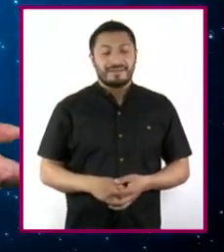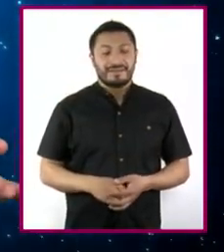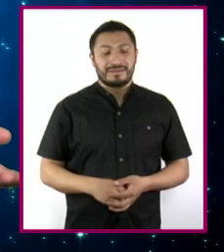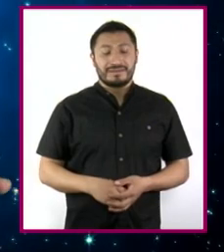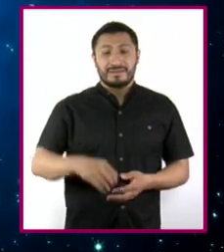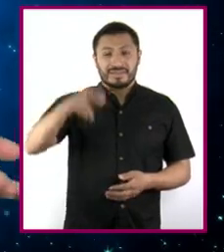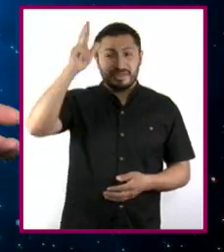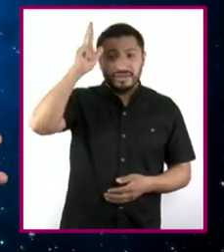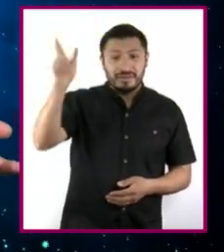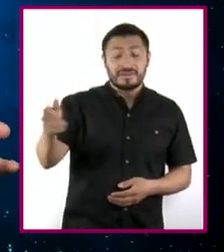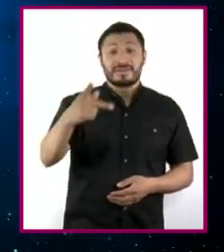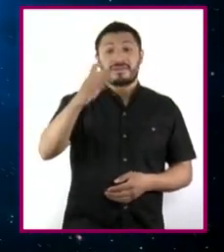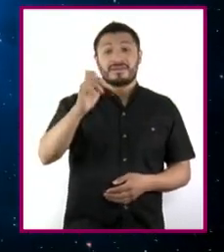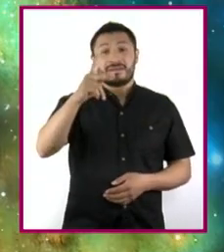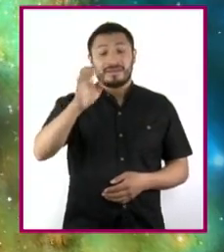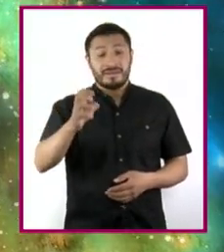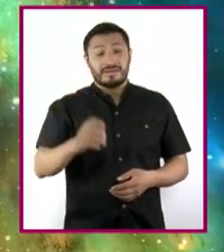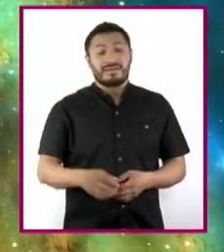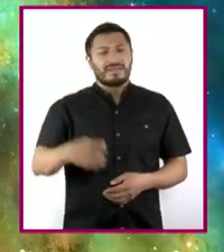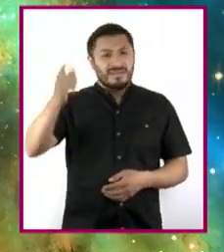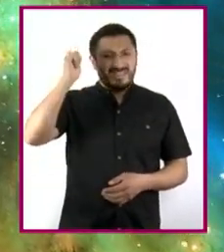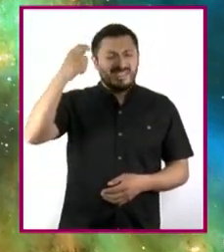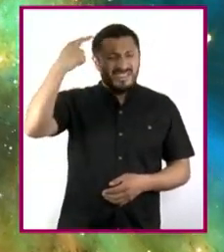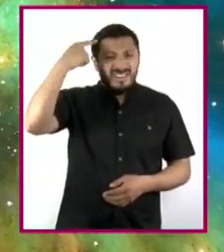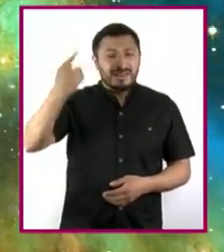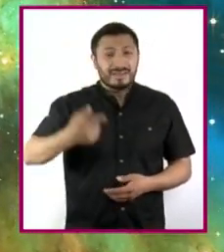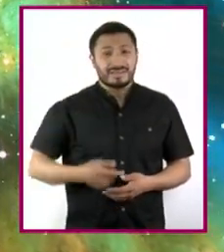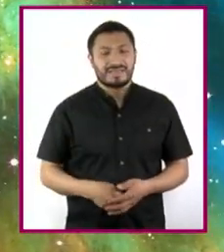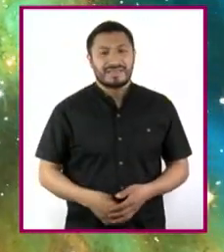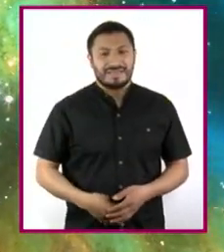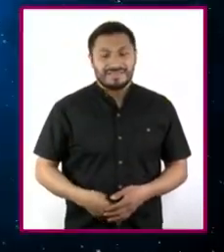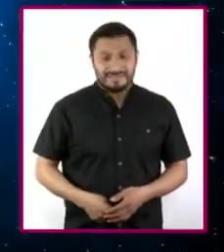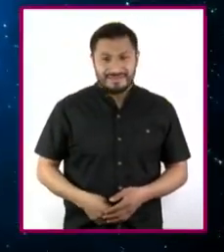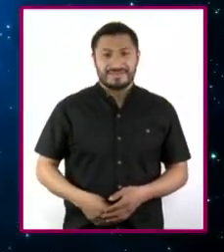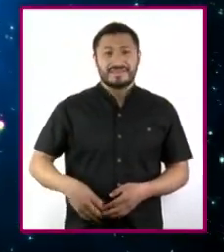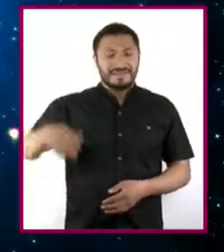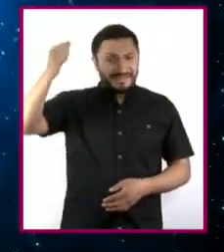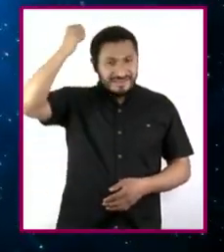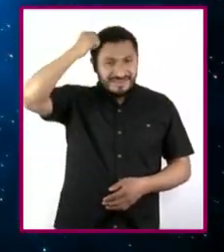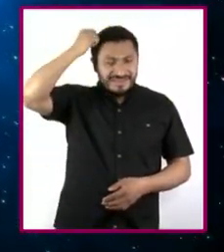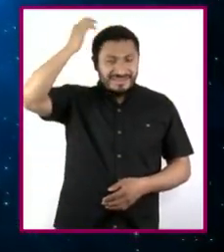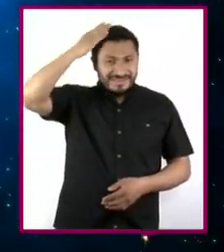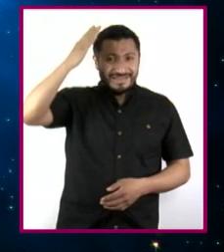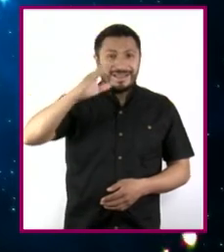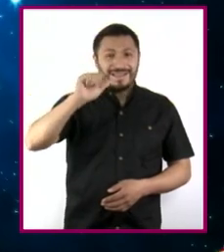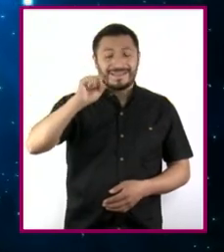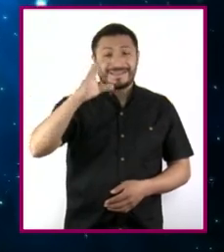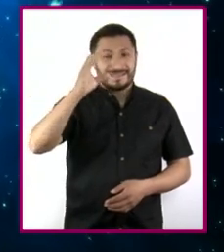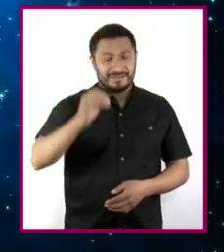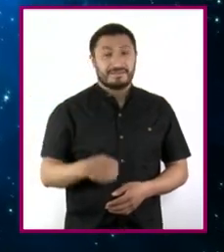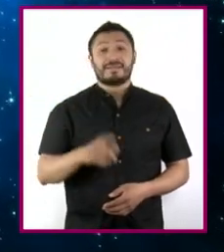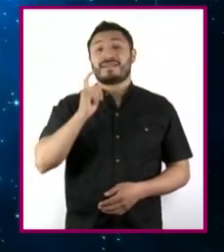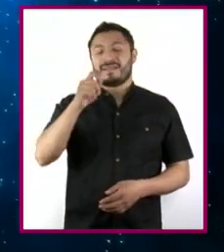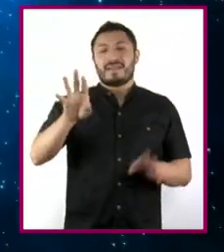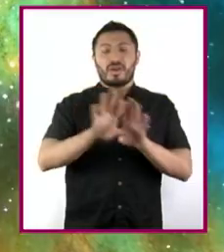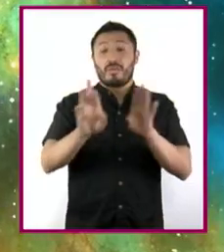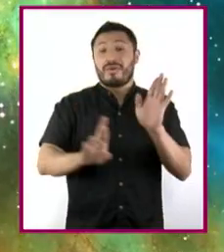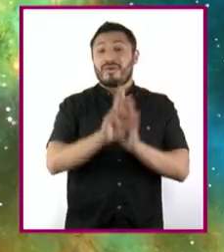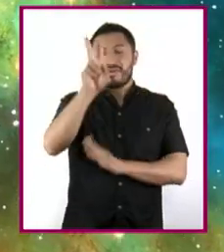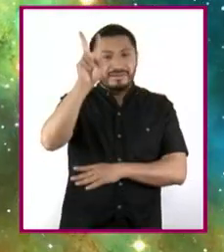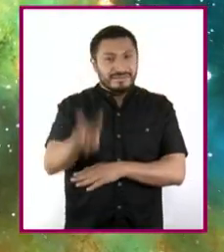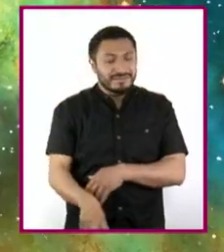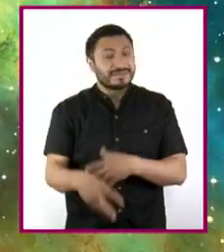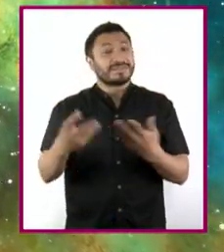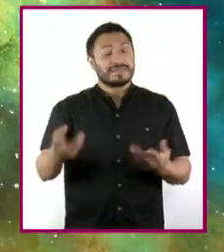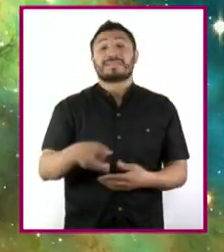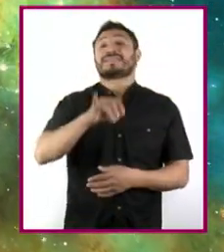Hola Pepe, ¿qué traes en la cabeza? Hola Axel, es un casco. Ya veo Pepe, es espacial, ¿verdad? Lo